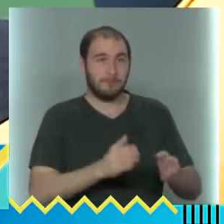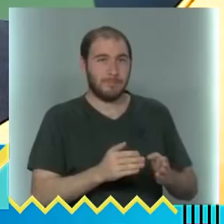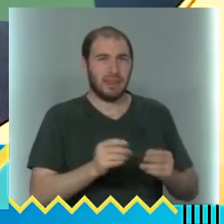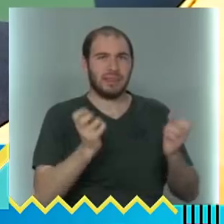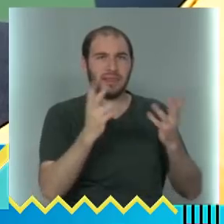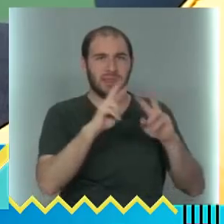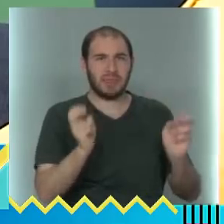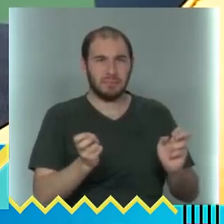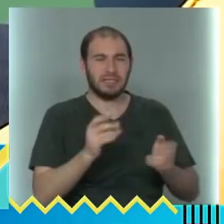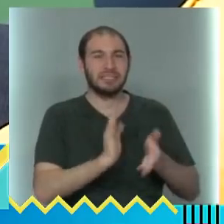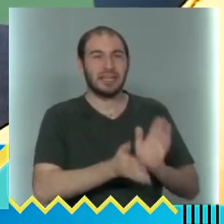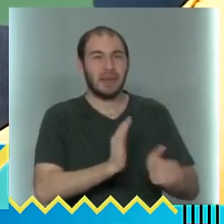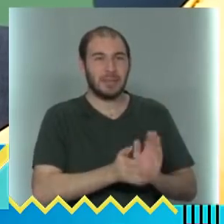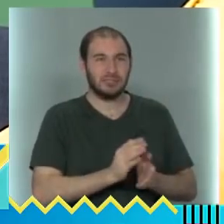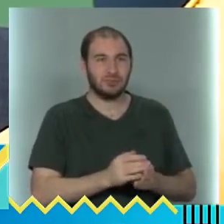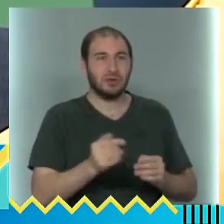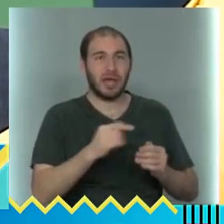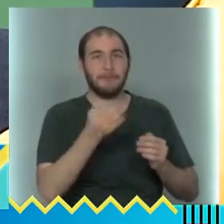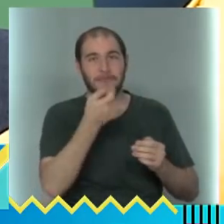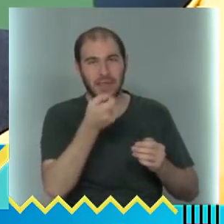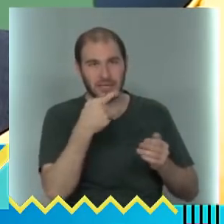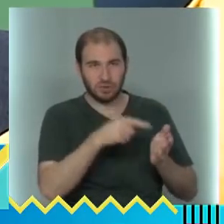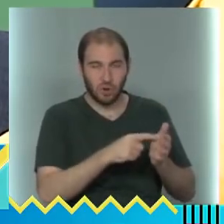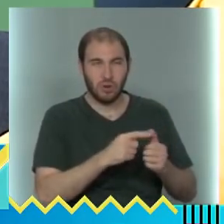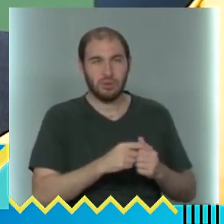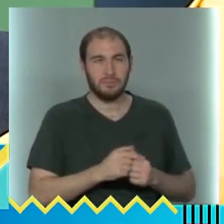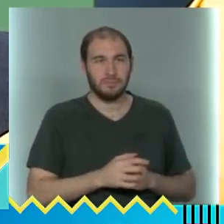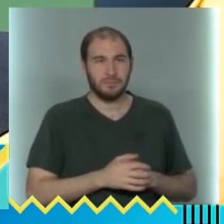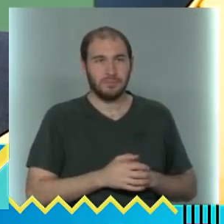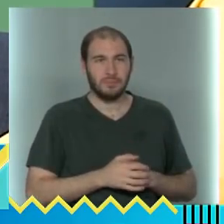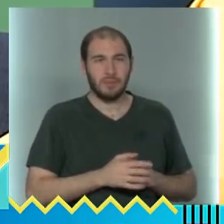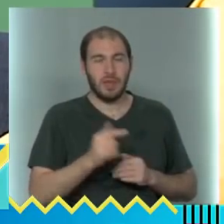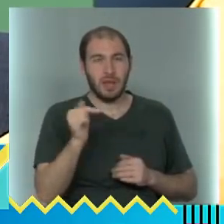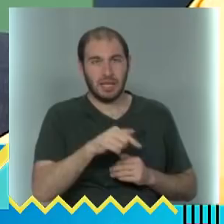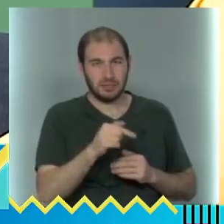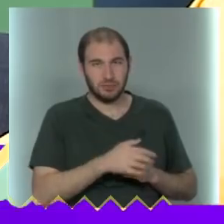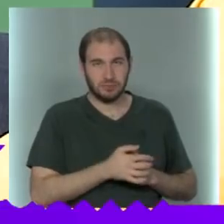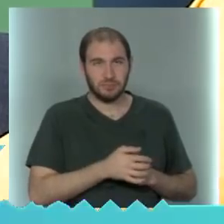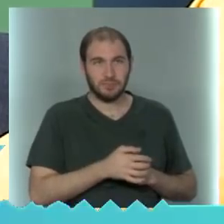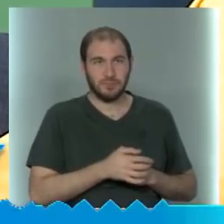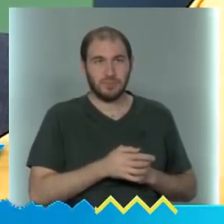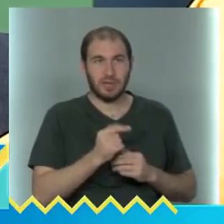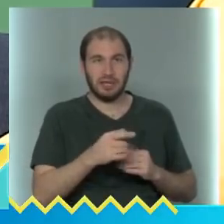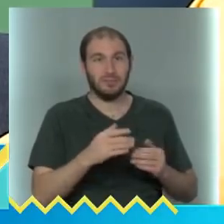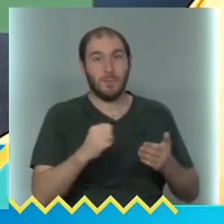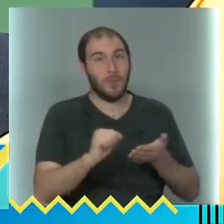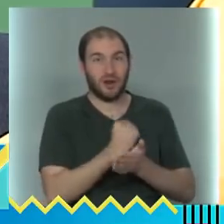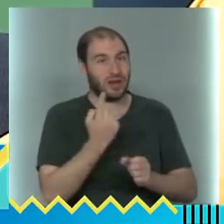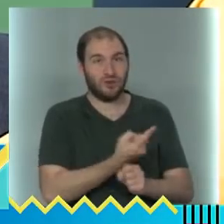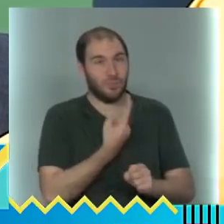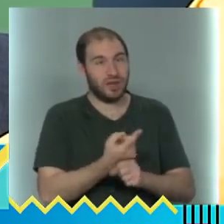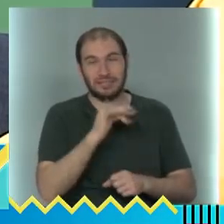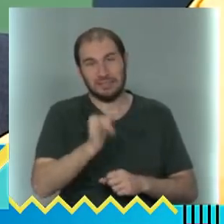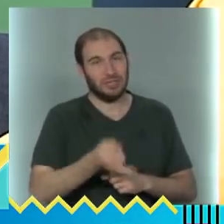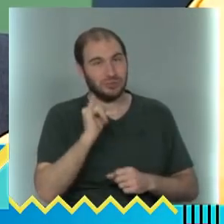con un tratamiento basado en una medicación, ¿no es cierto? Y que eso no lo puede suprimir, no lo puede